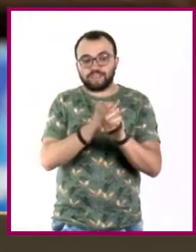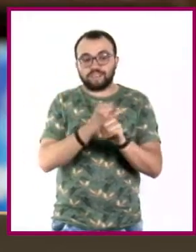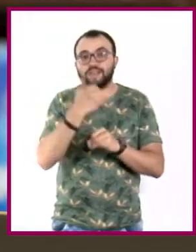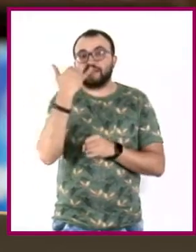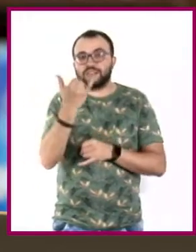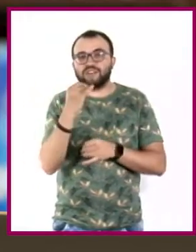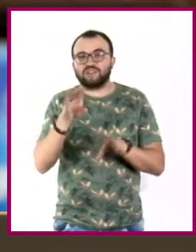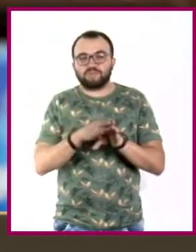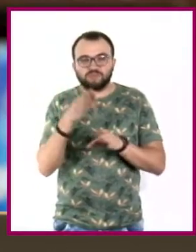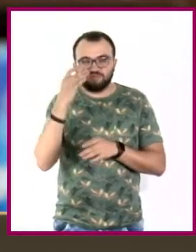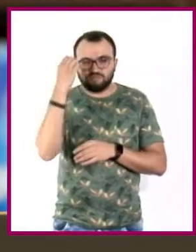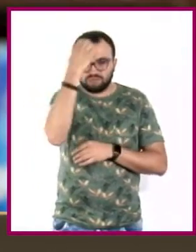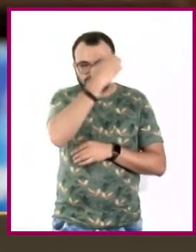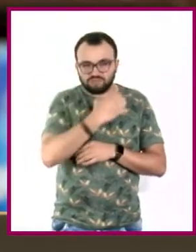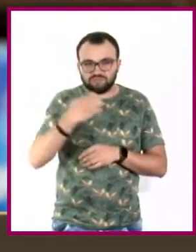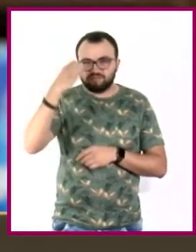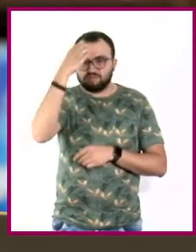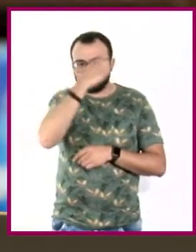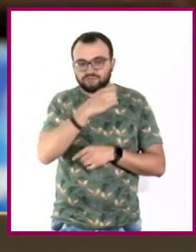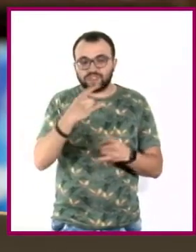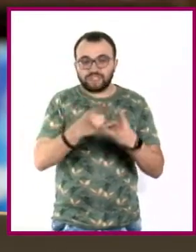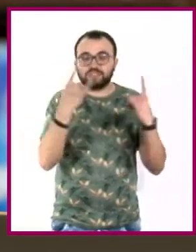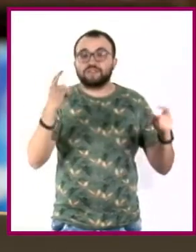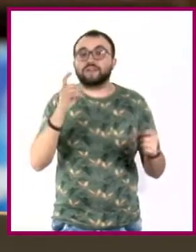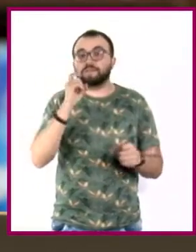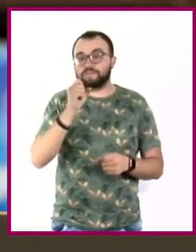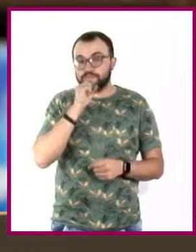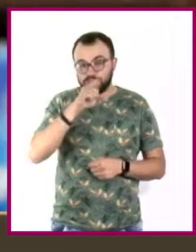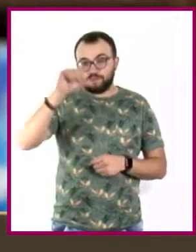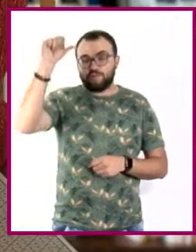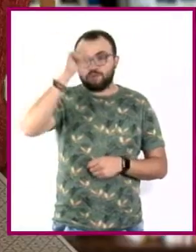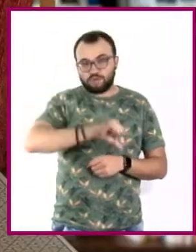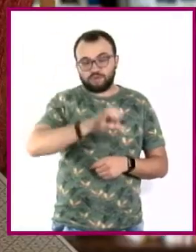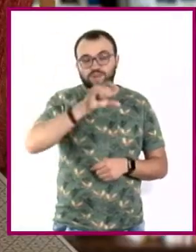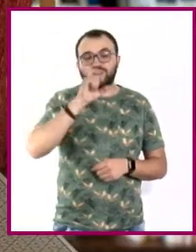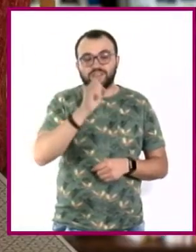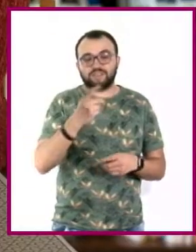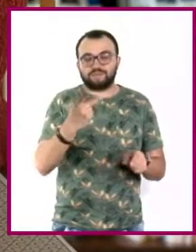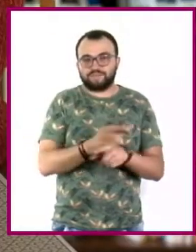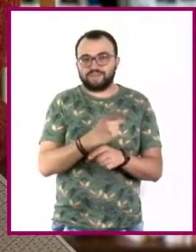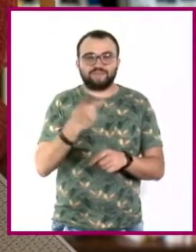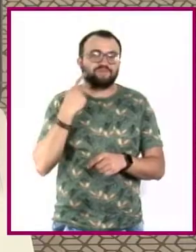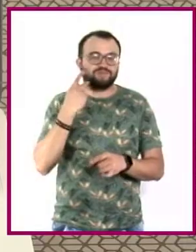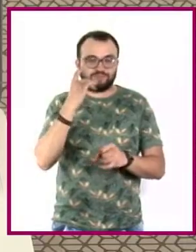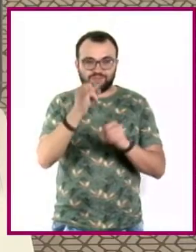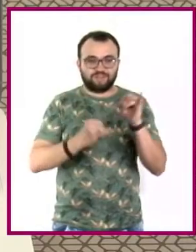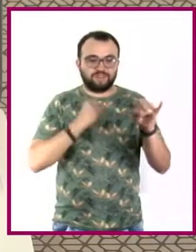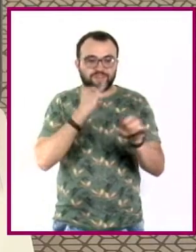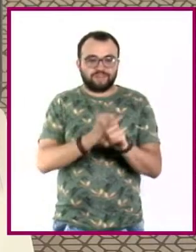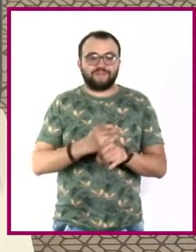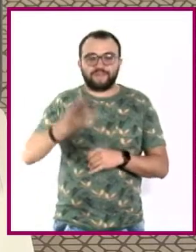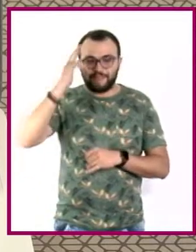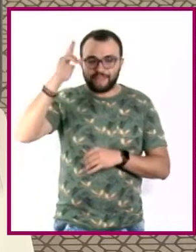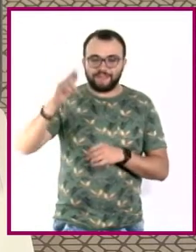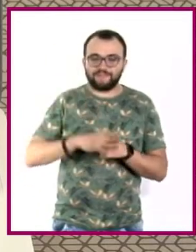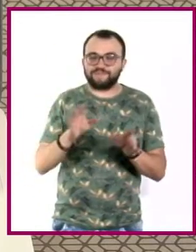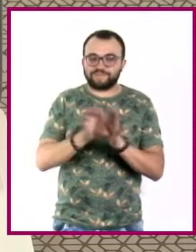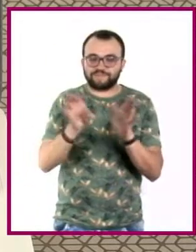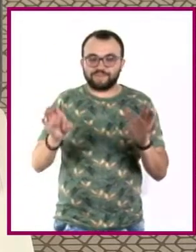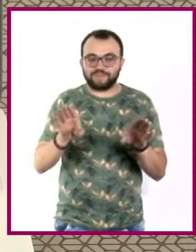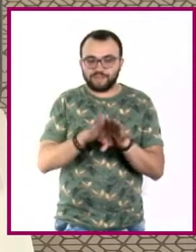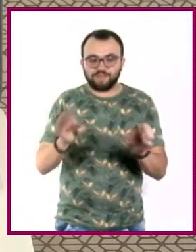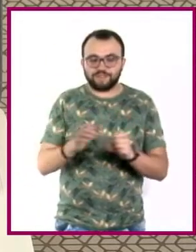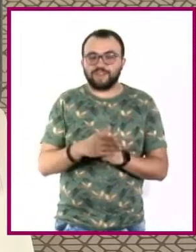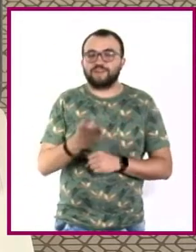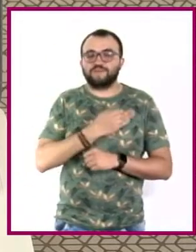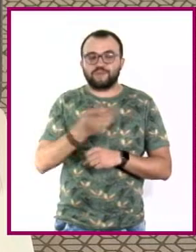y análisis macrohistórico del actual sistema internacional. Hola maestra, mucho gusto. Hola Mati y Memo, ¿cómo están?